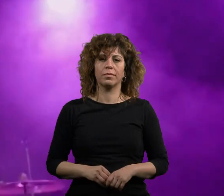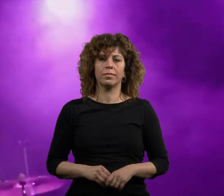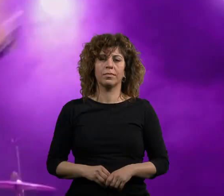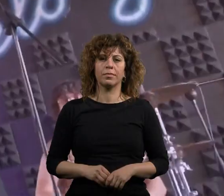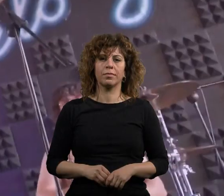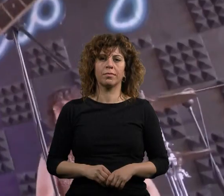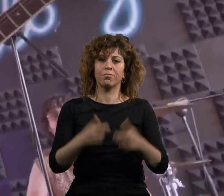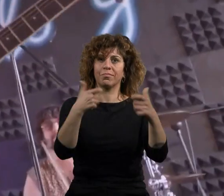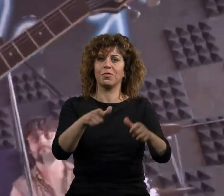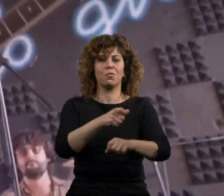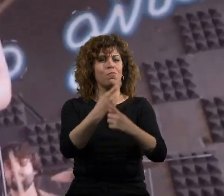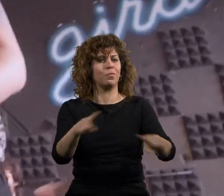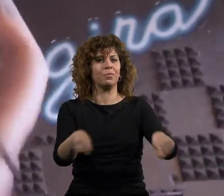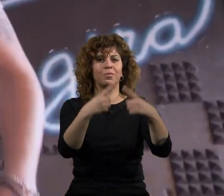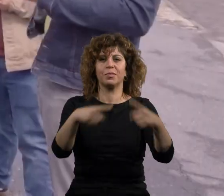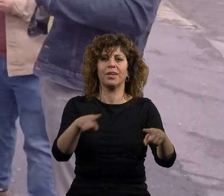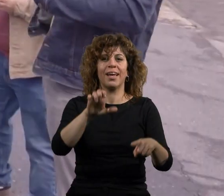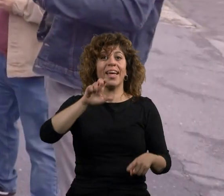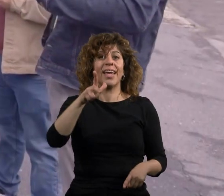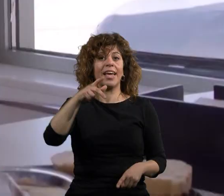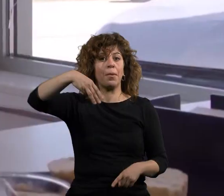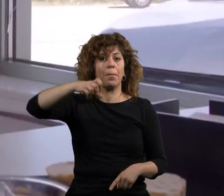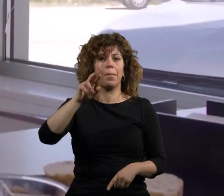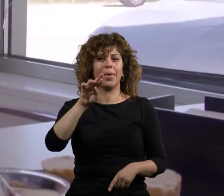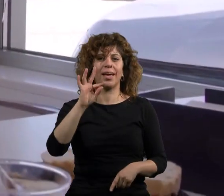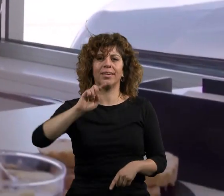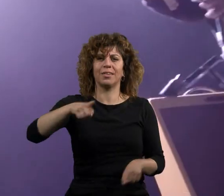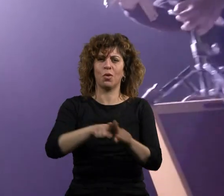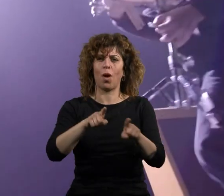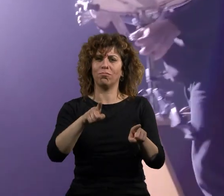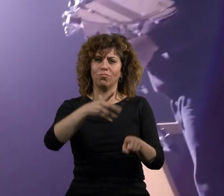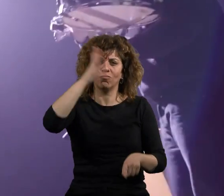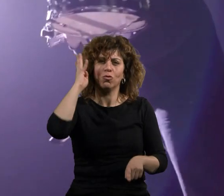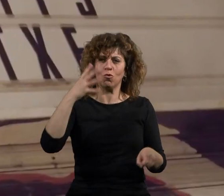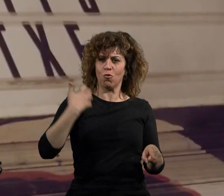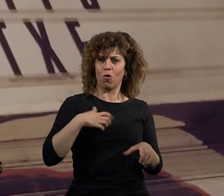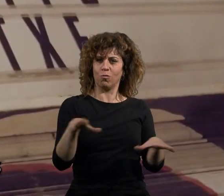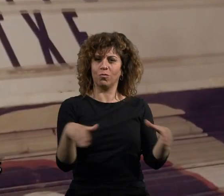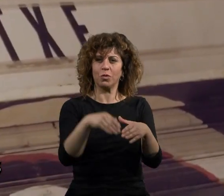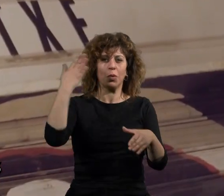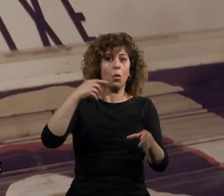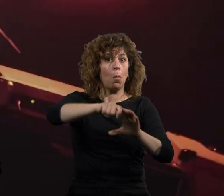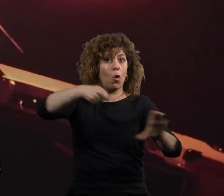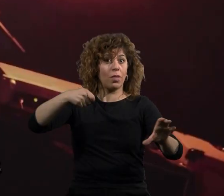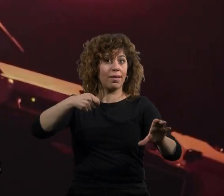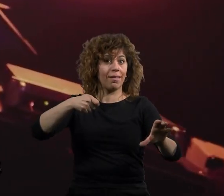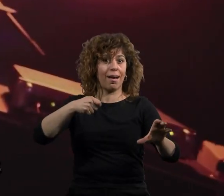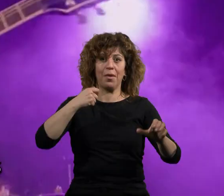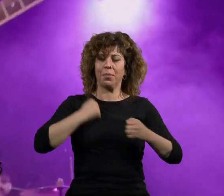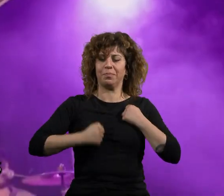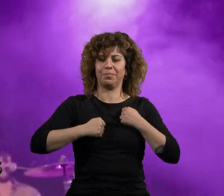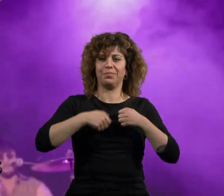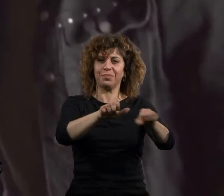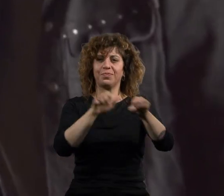En el apartado musical tendremos a Emerche, una banda de punk rock que comenzó a ensayar en una bodega de Baños de Ebro